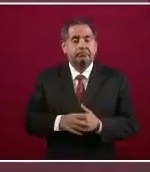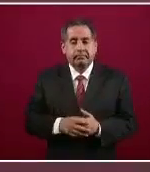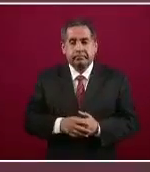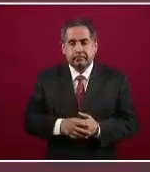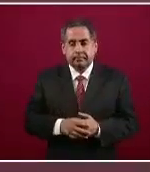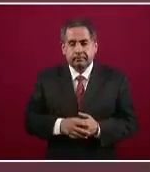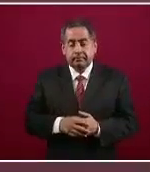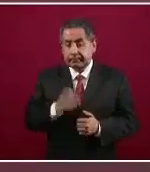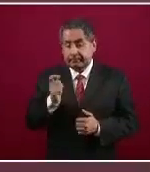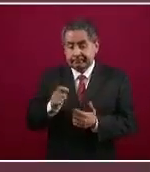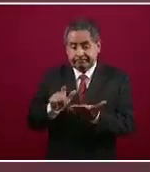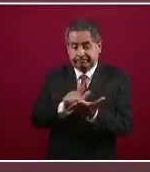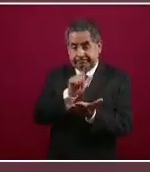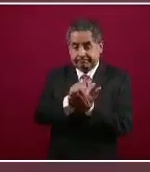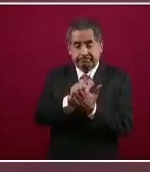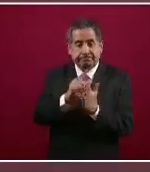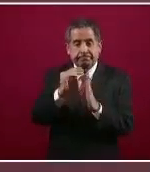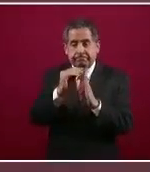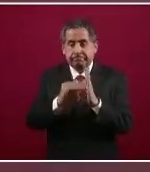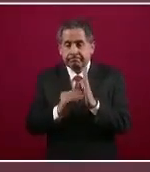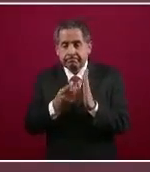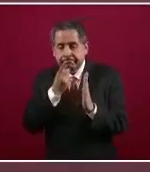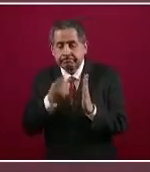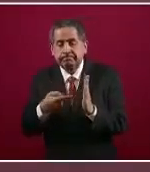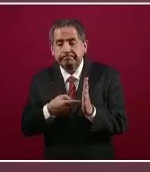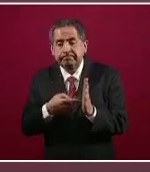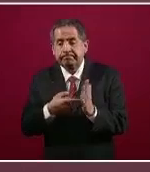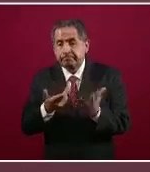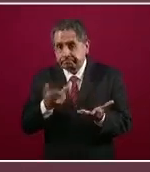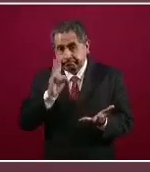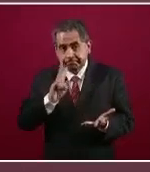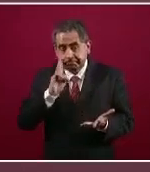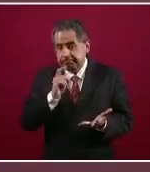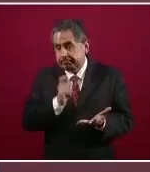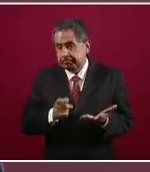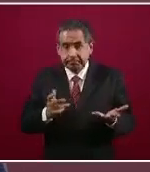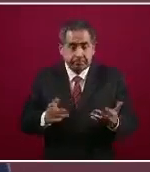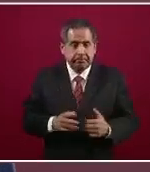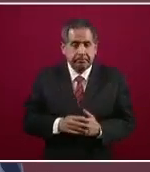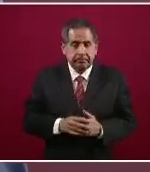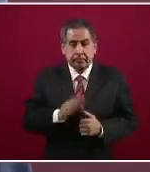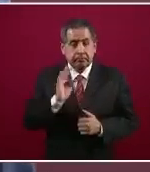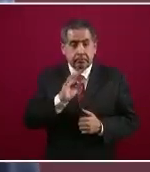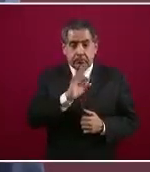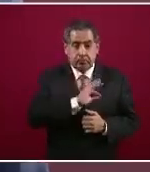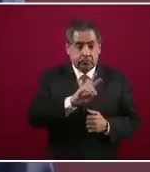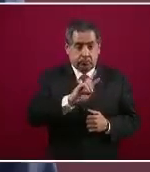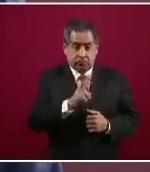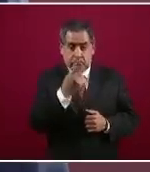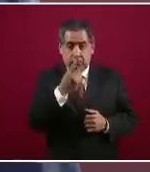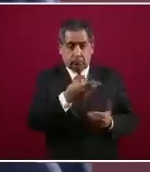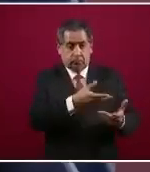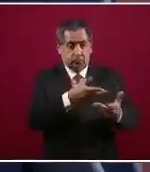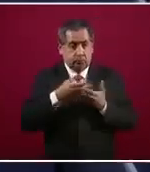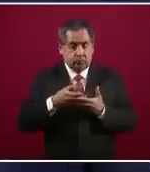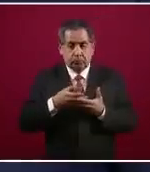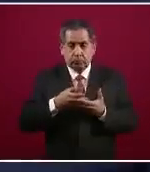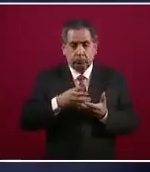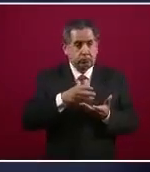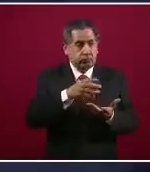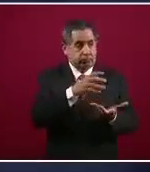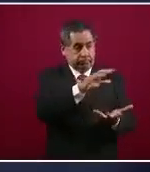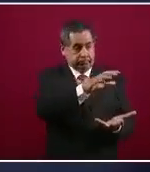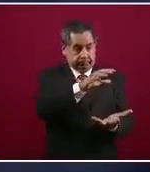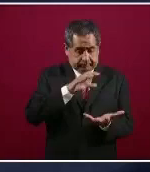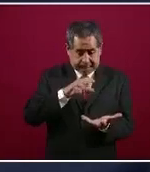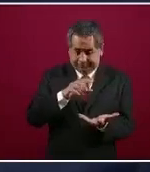la legislación, si en este caso puede regresar etiquetado